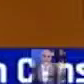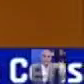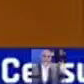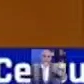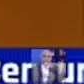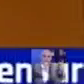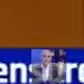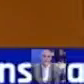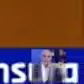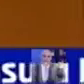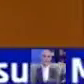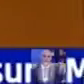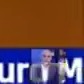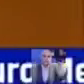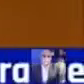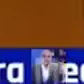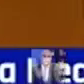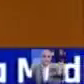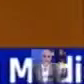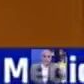Con su autorización, Presidenta,